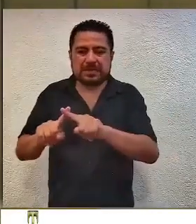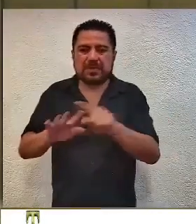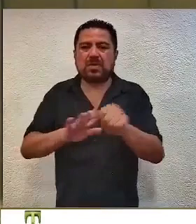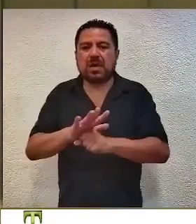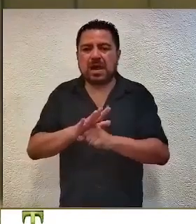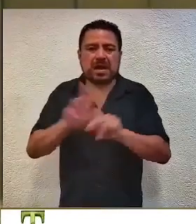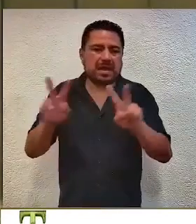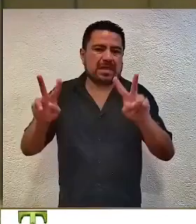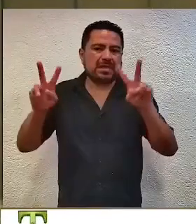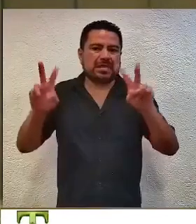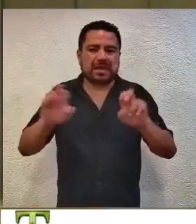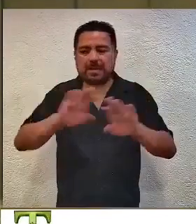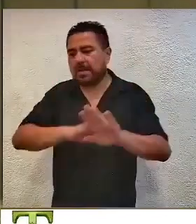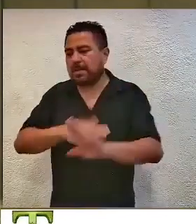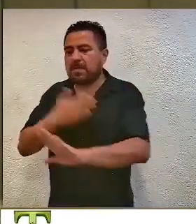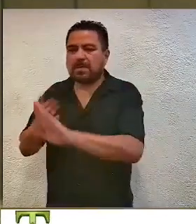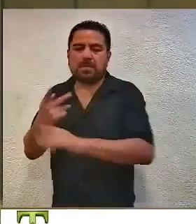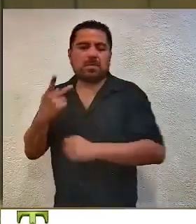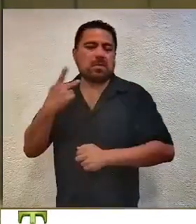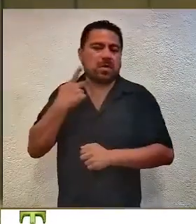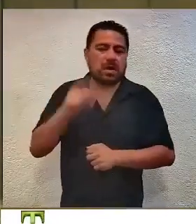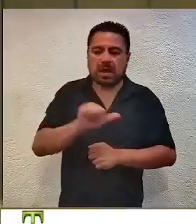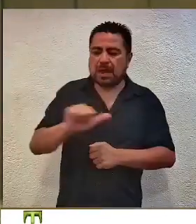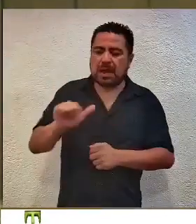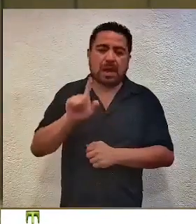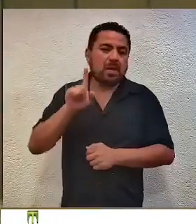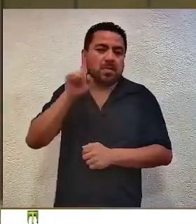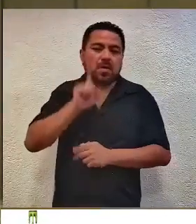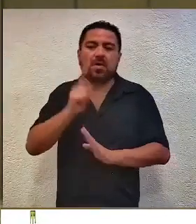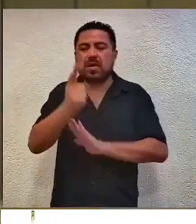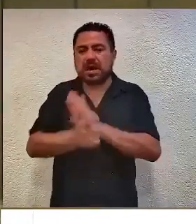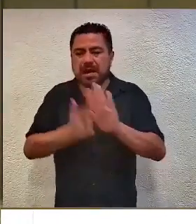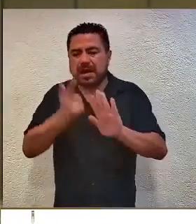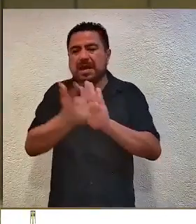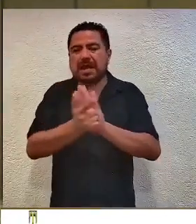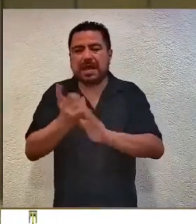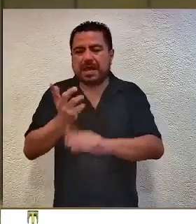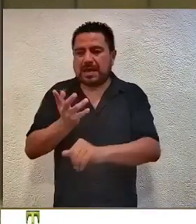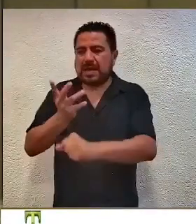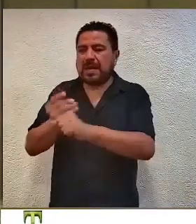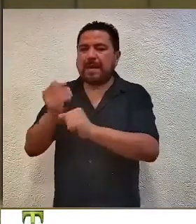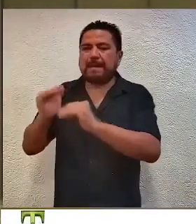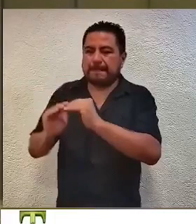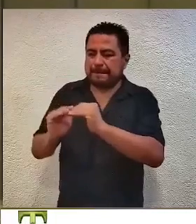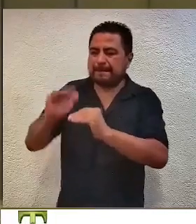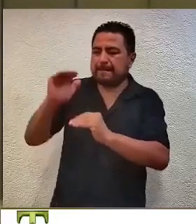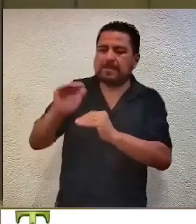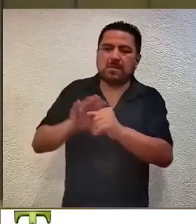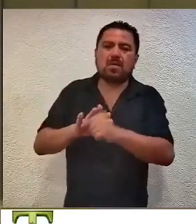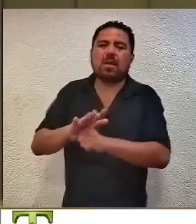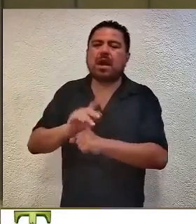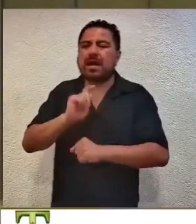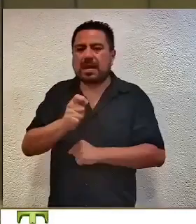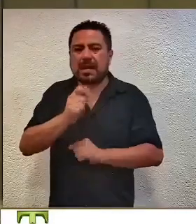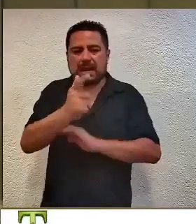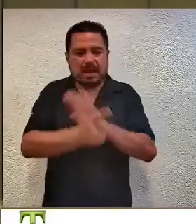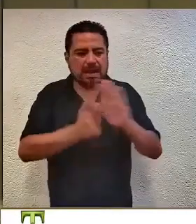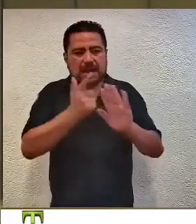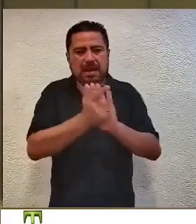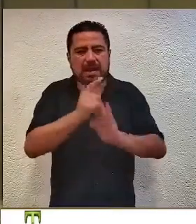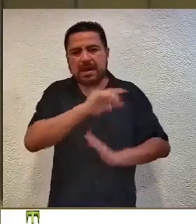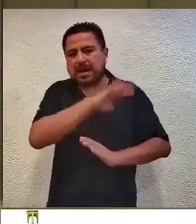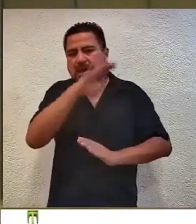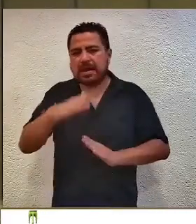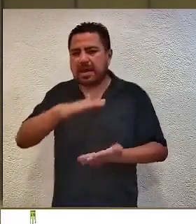en materia de violencia política de género. Las leyes adicionadas fueron la Ley General de